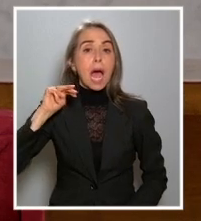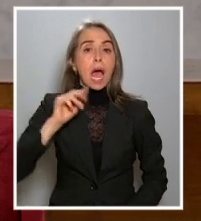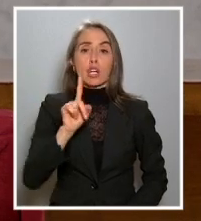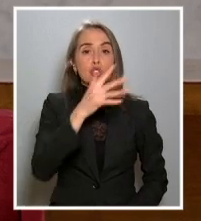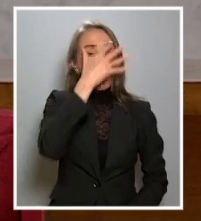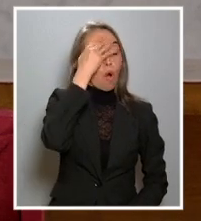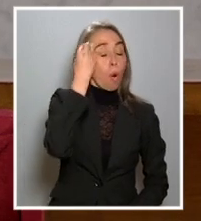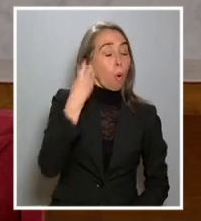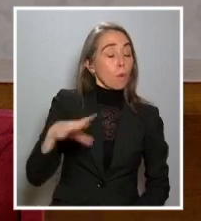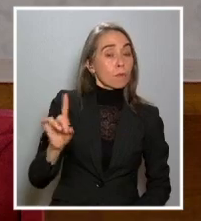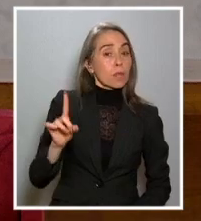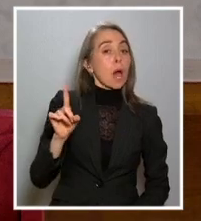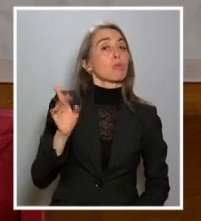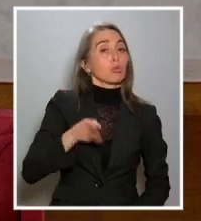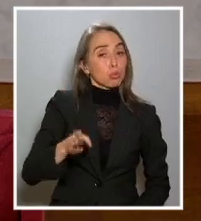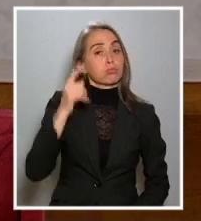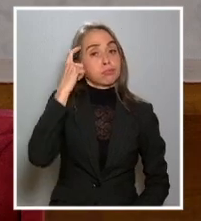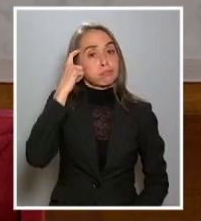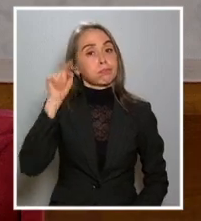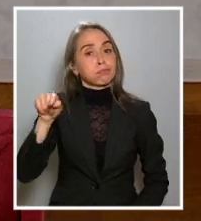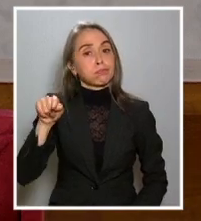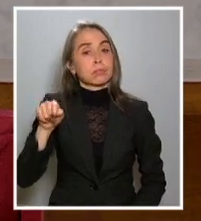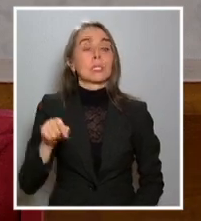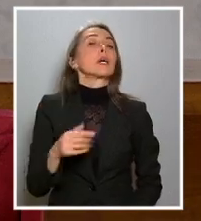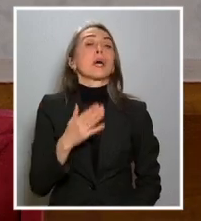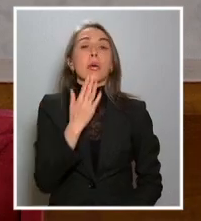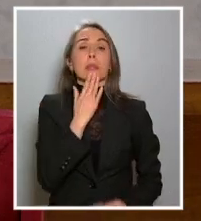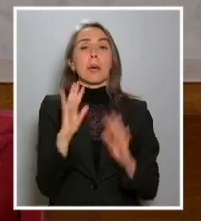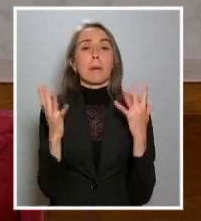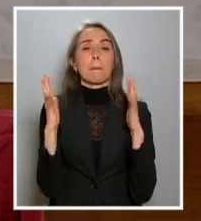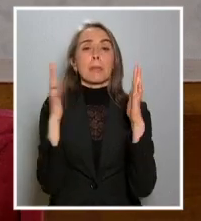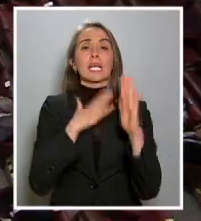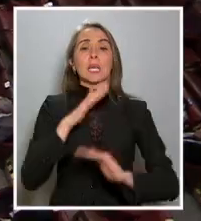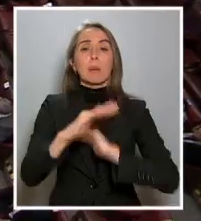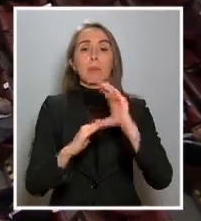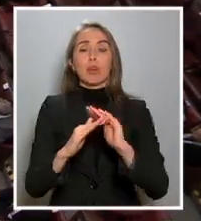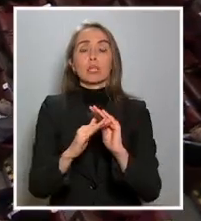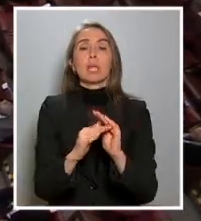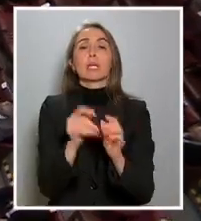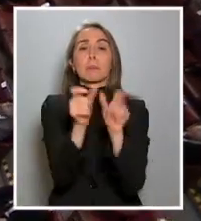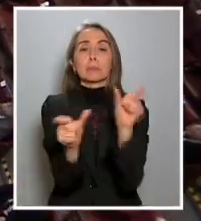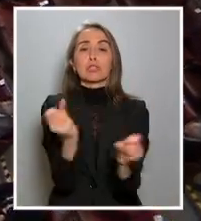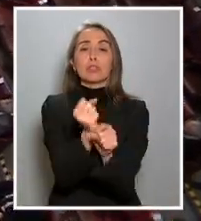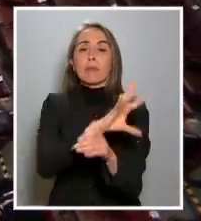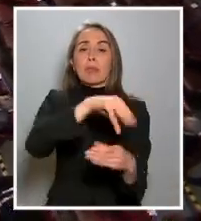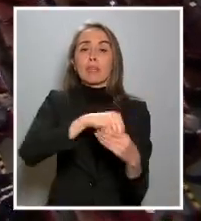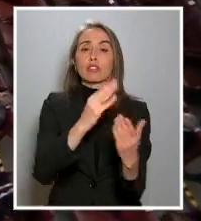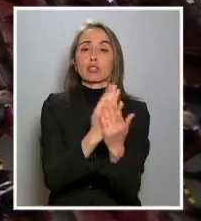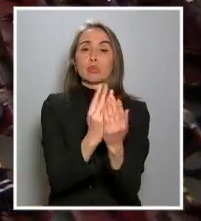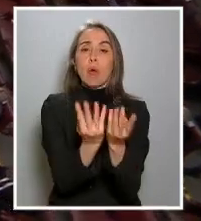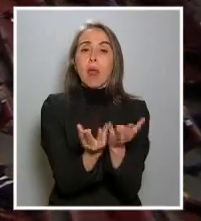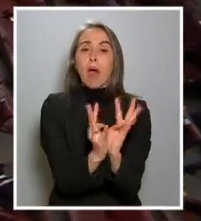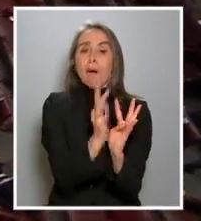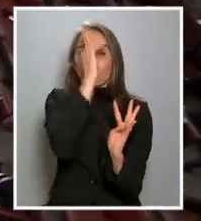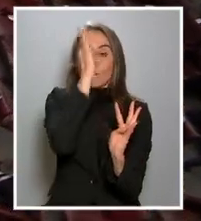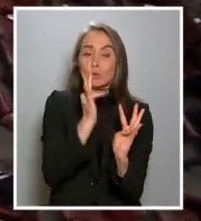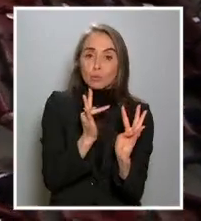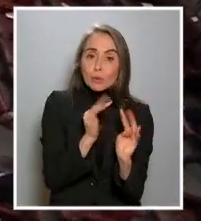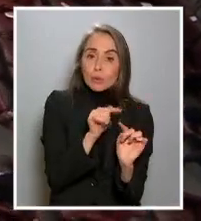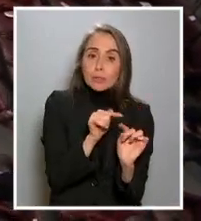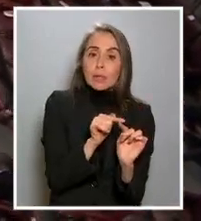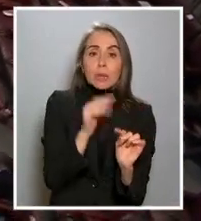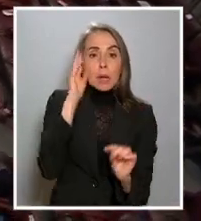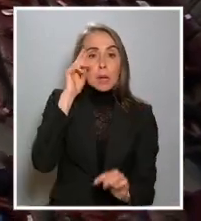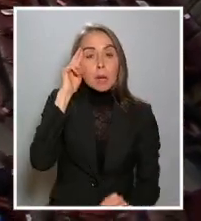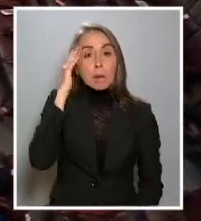olvidado. También queremos proteger a nuestros equipos educativos, y lo haremos en